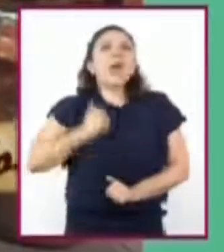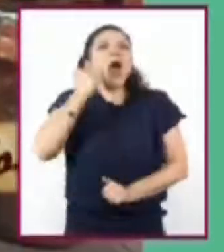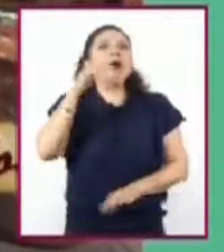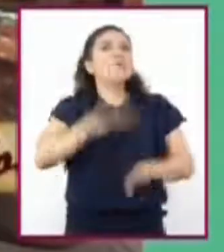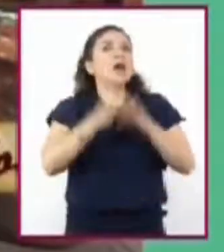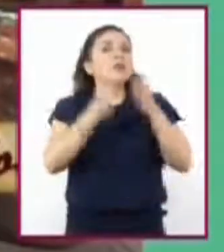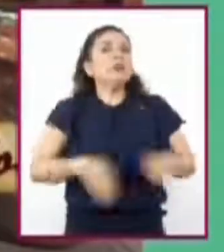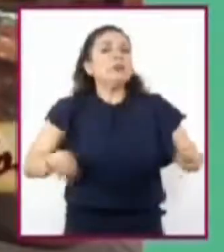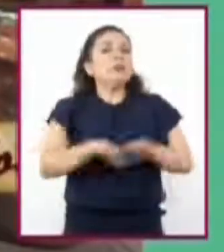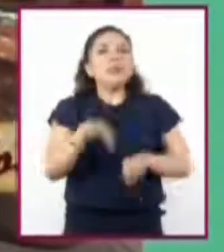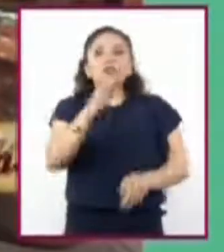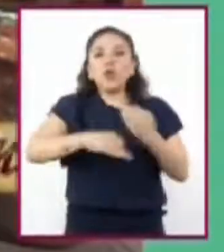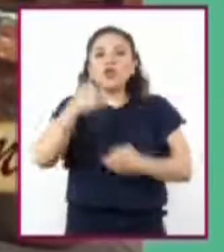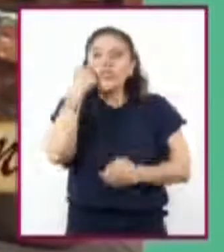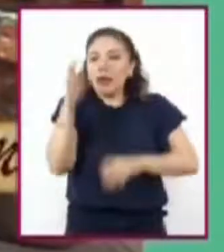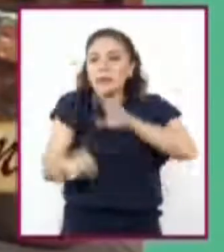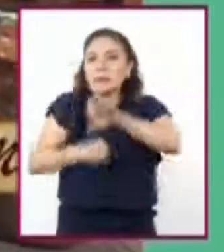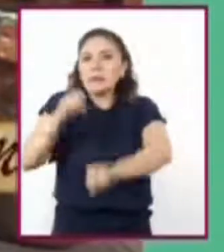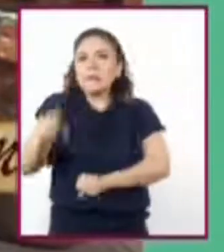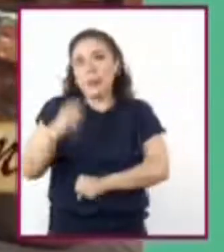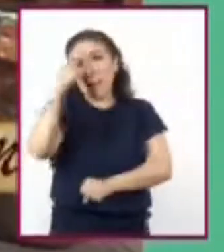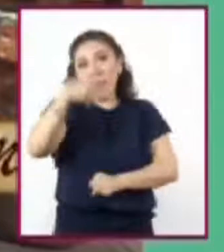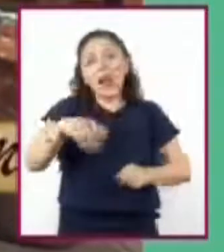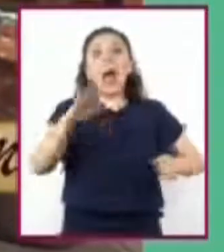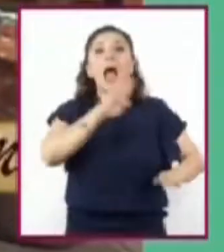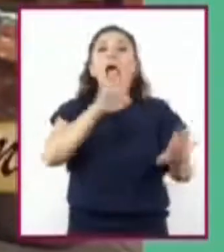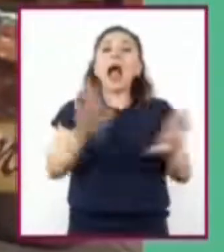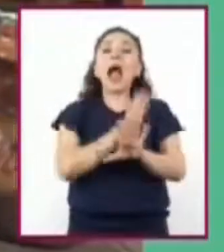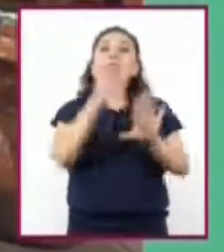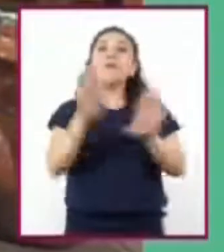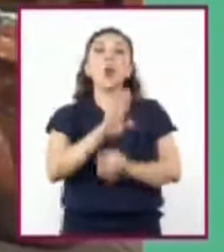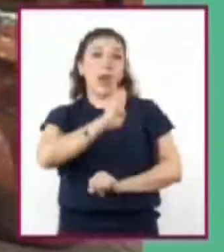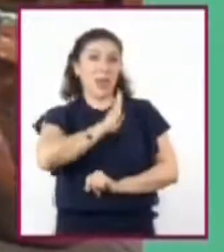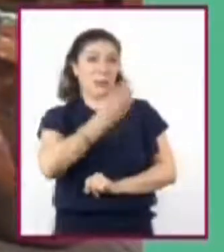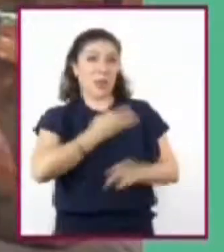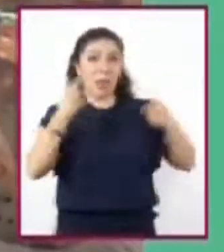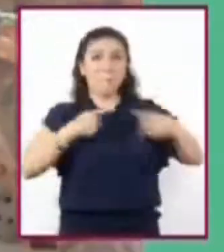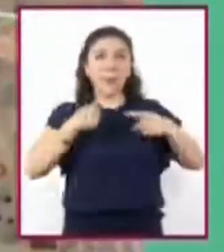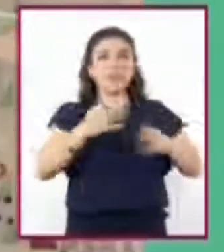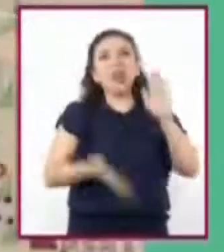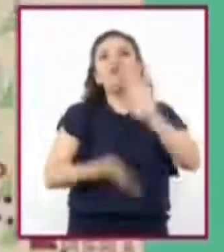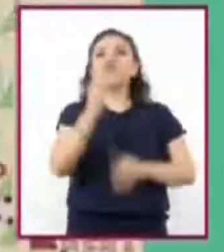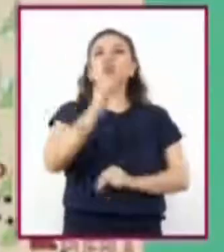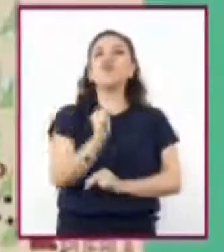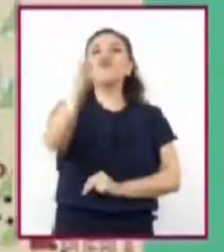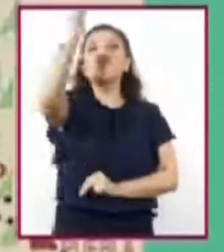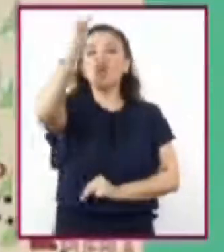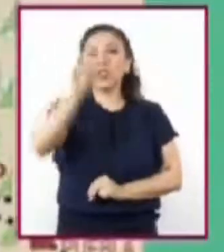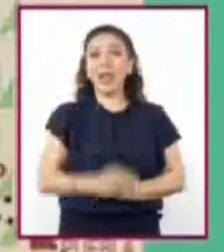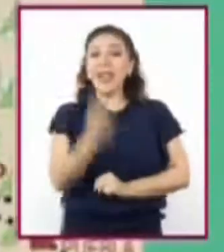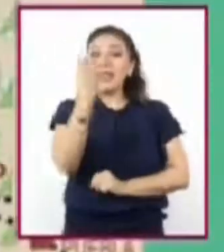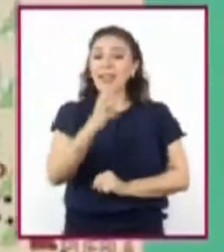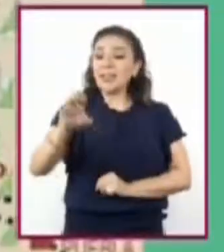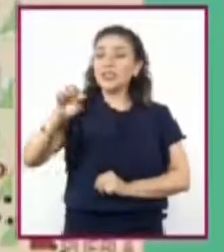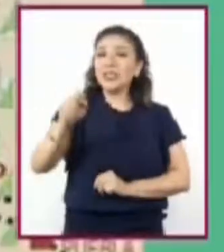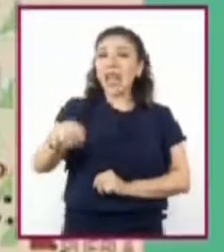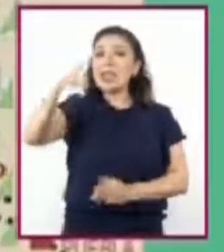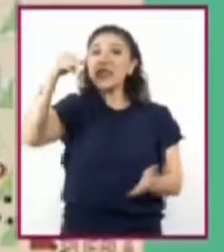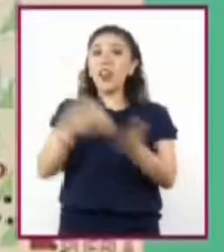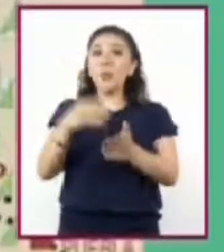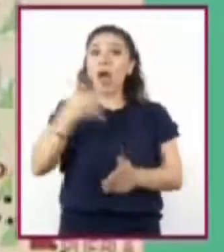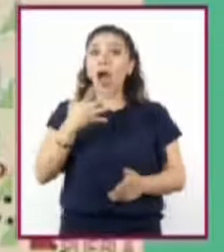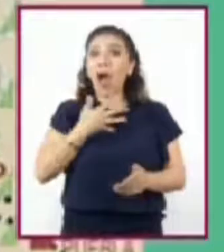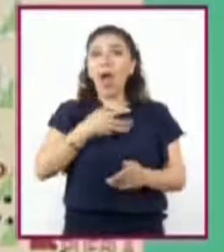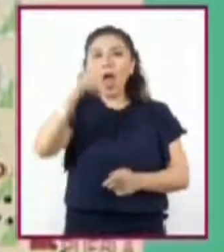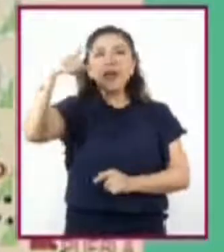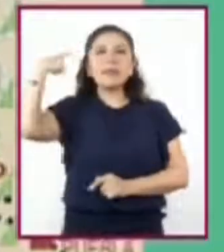muy importante para el movimiento de población española hacia el norte. Los 360 kilómetros aproximadamente que